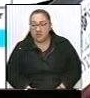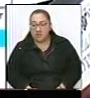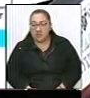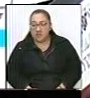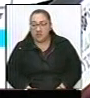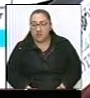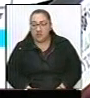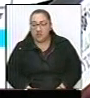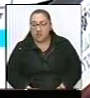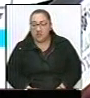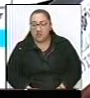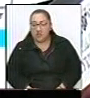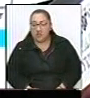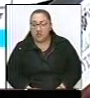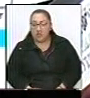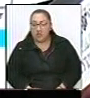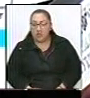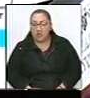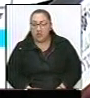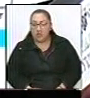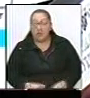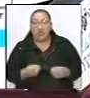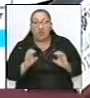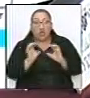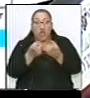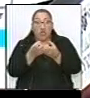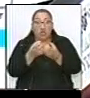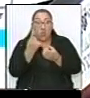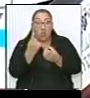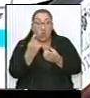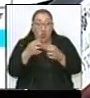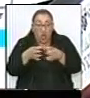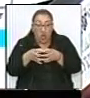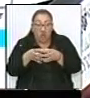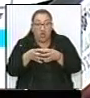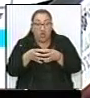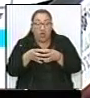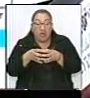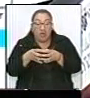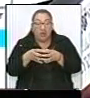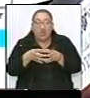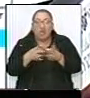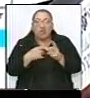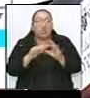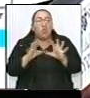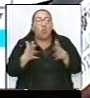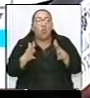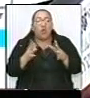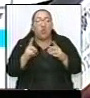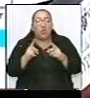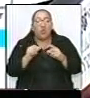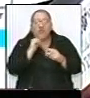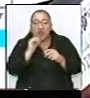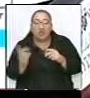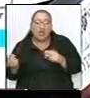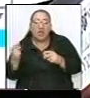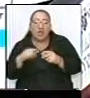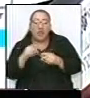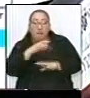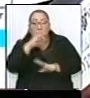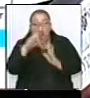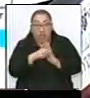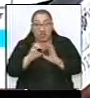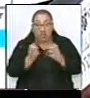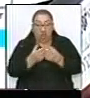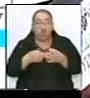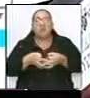una unicameralidad, entonces, al haber una unicameralidad, no hay una Cámara que revise el proyecto.